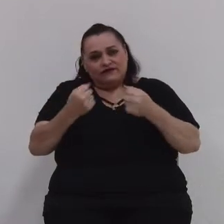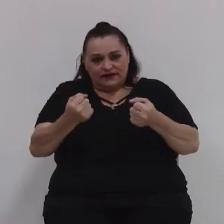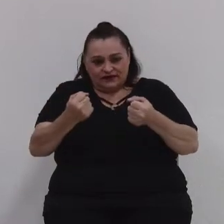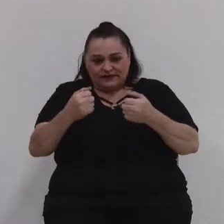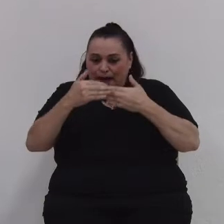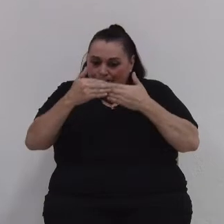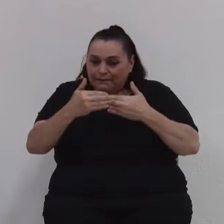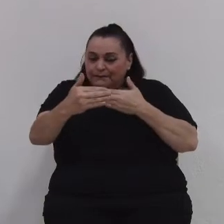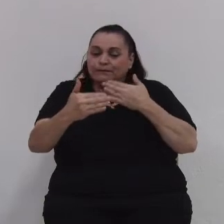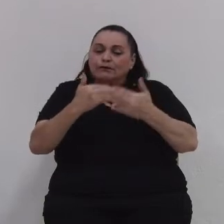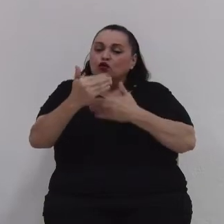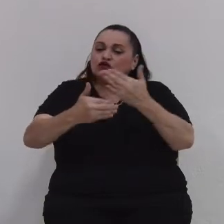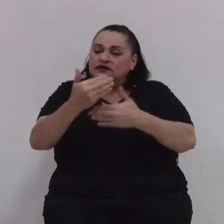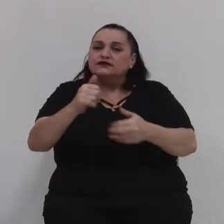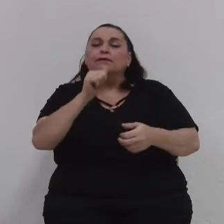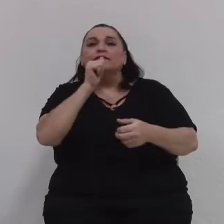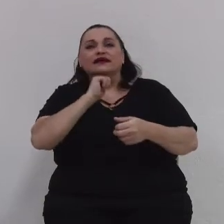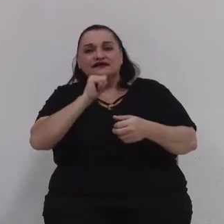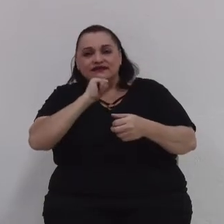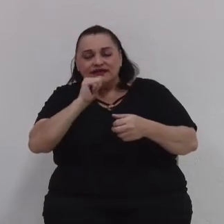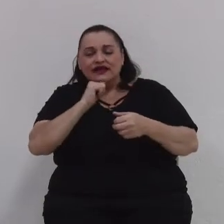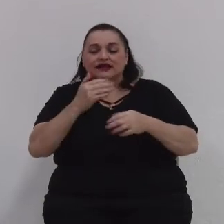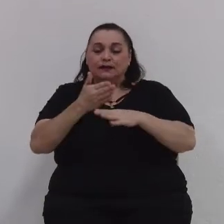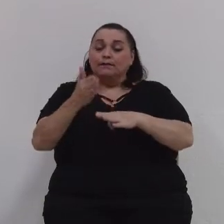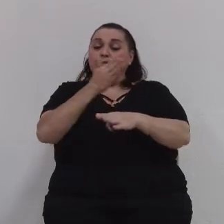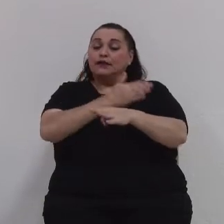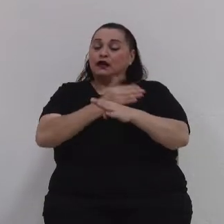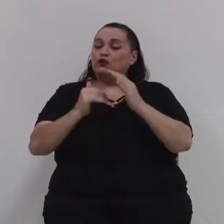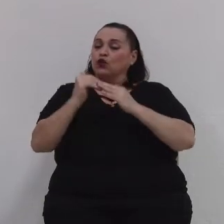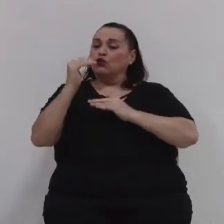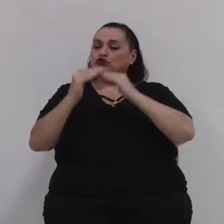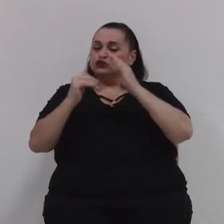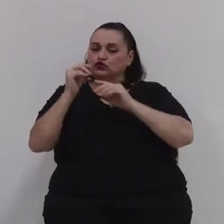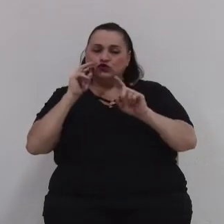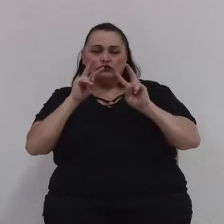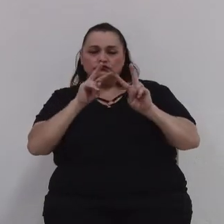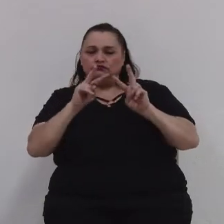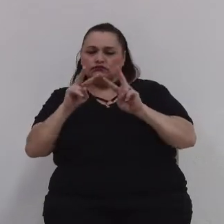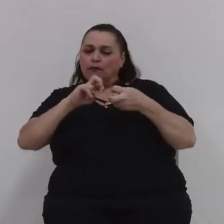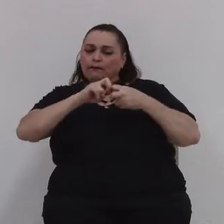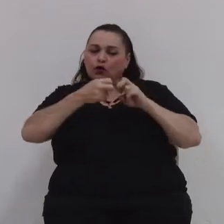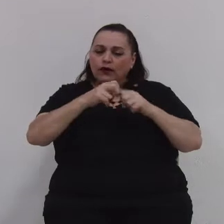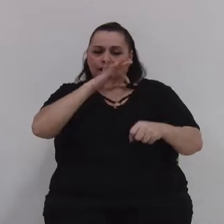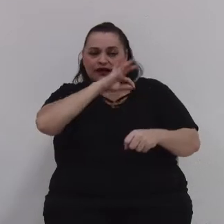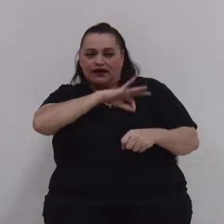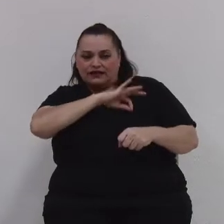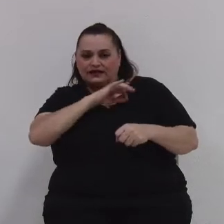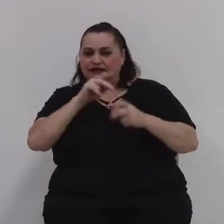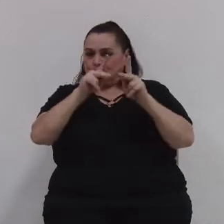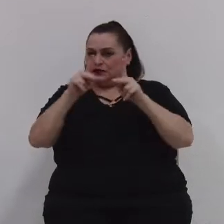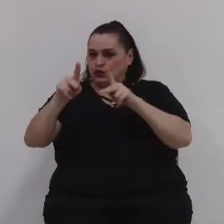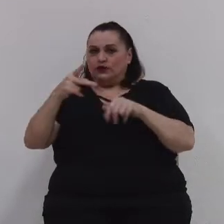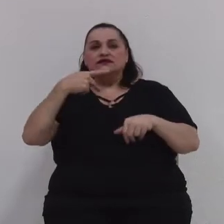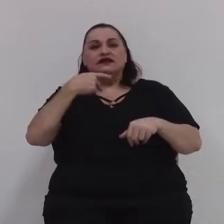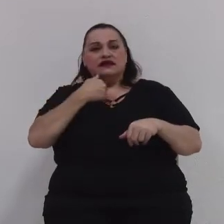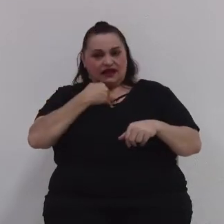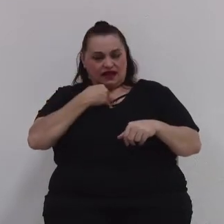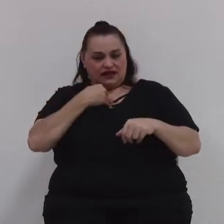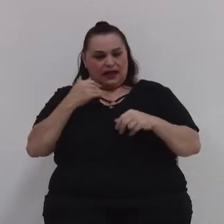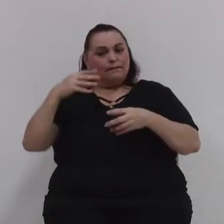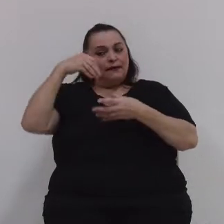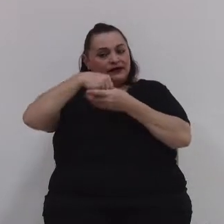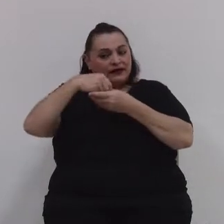proceso paciente y previo de construcción de la invitación, del problema y de las garantías que la gente va a tener de meterse en un